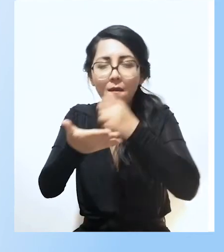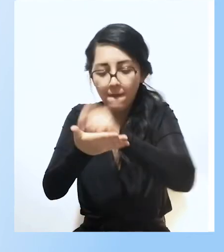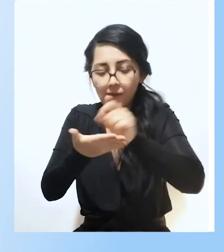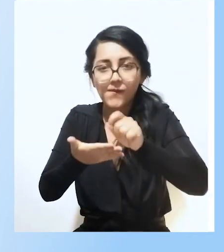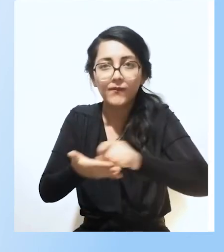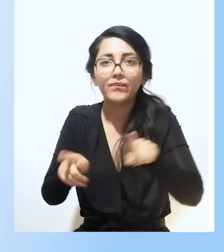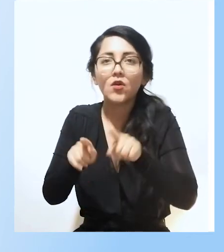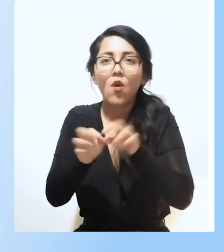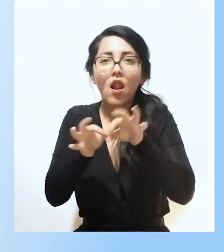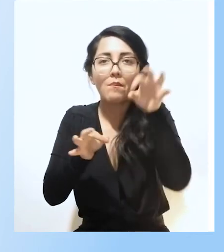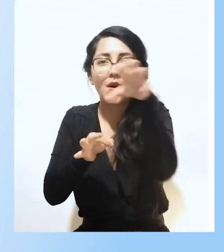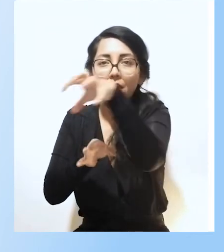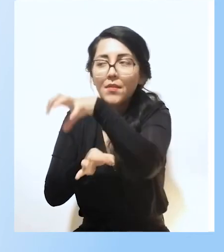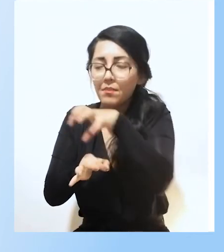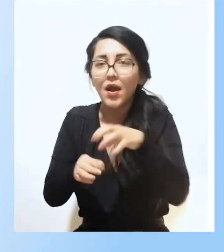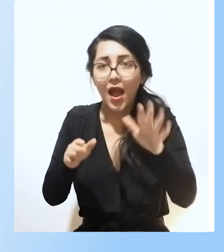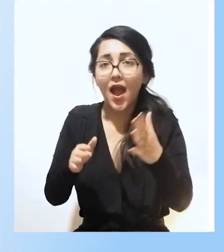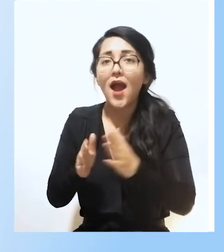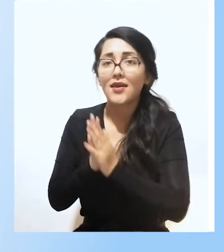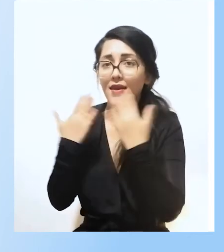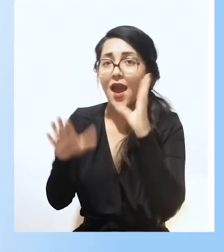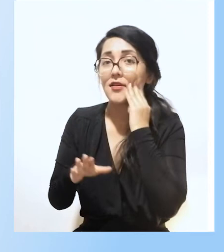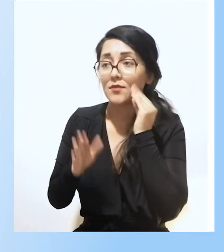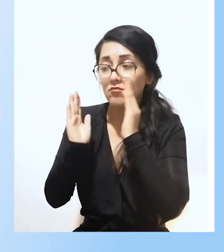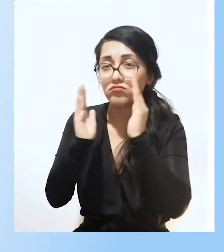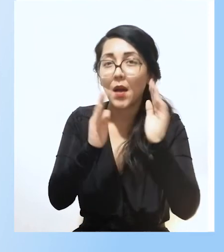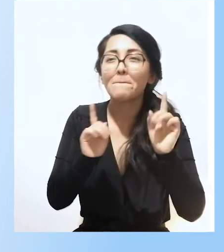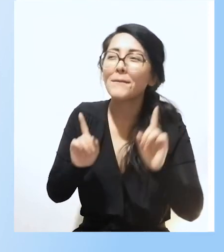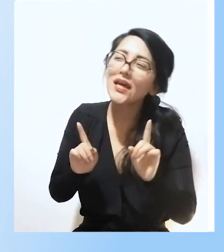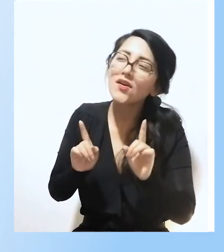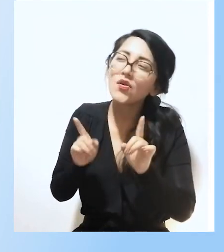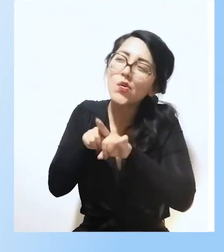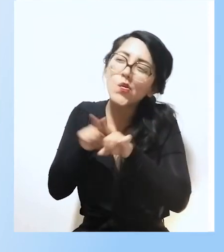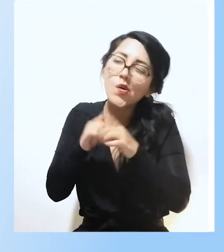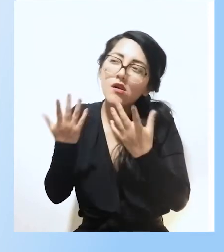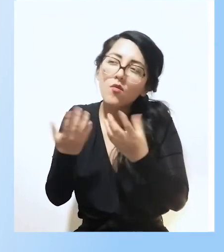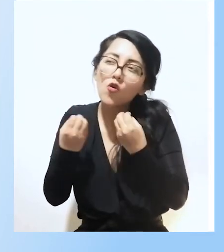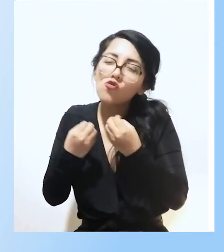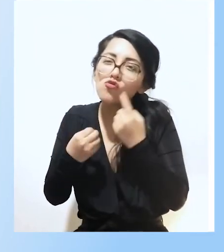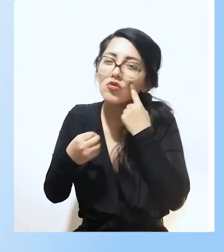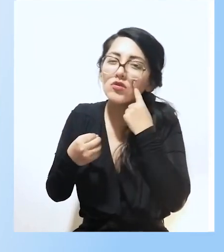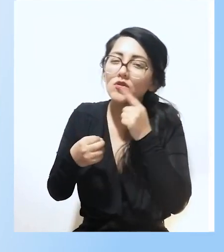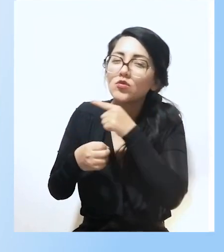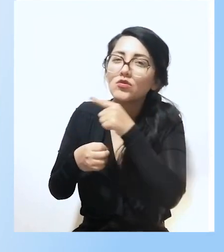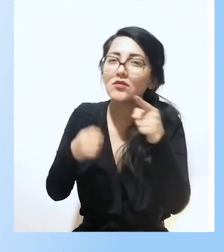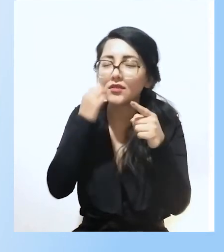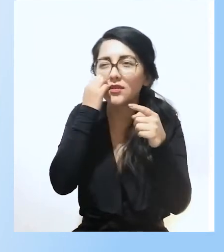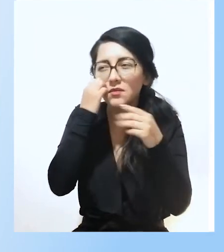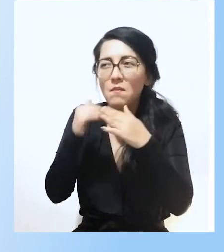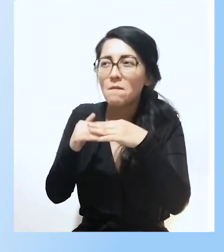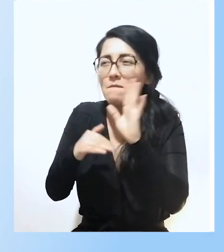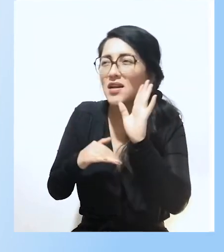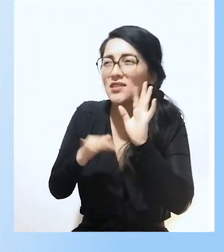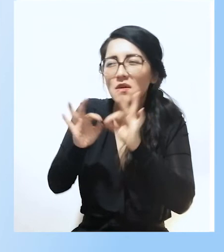domicilios y en su reincorporación a la escuela de origen. ¿Qué nos podría recomendar para la implementación del servicio en Perú? El entrar en la intimidad de